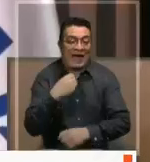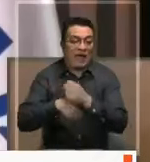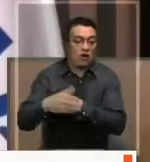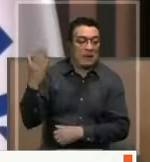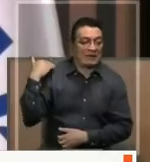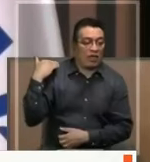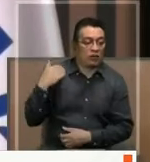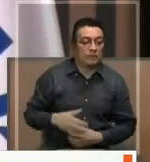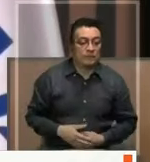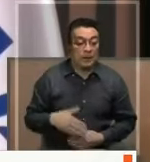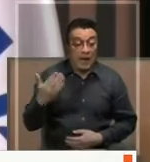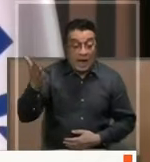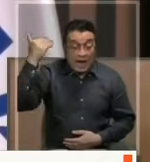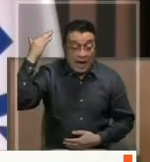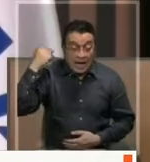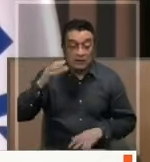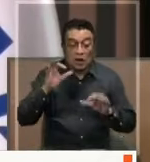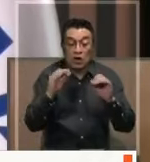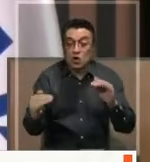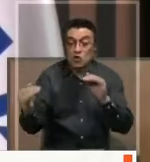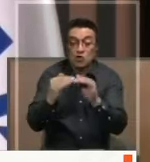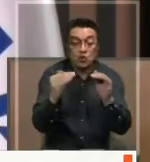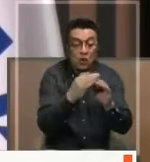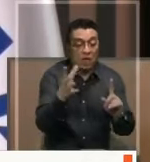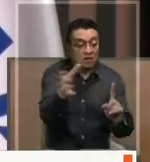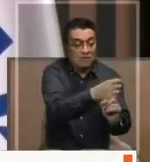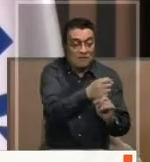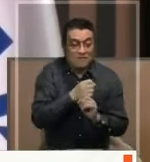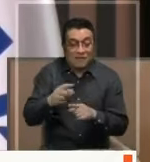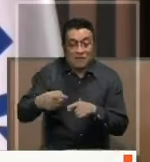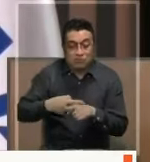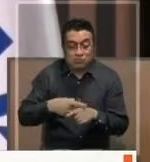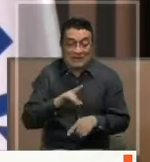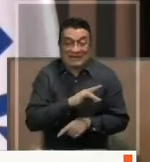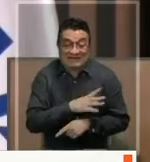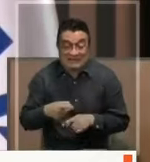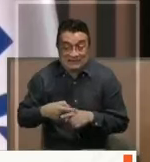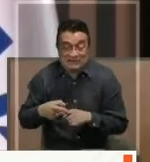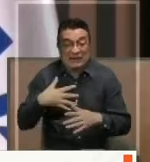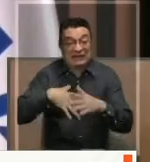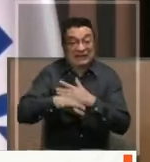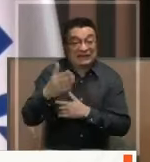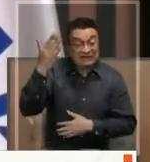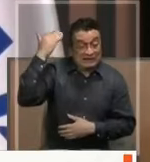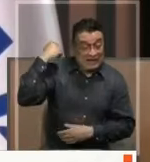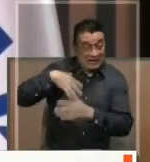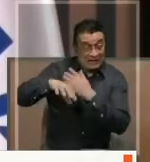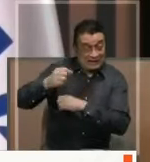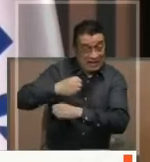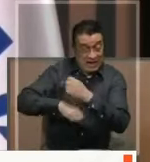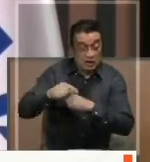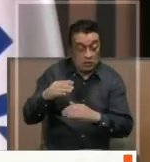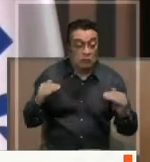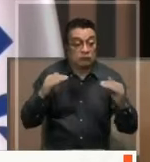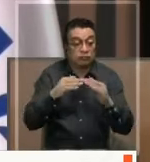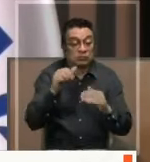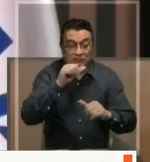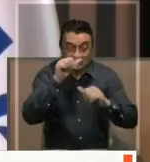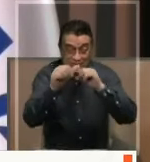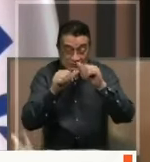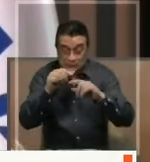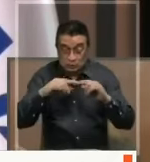si anteriormente el factor común de los secuestro extorsivo entre chilenos hace 15 años Fue la relación de estos hechos con el mundo del del